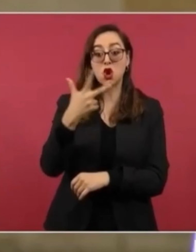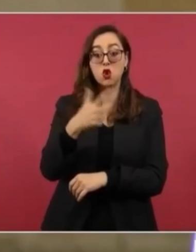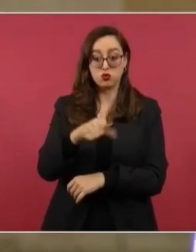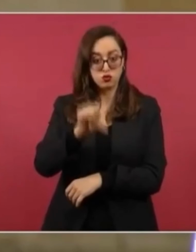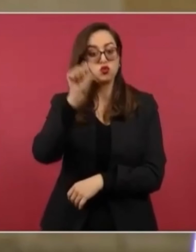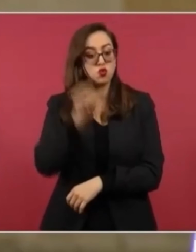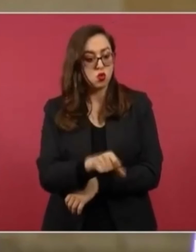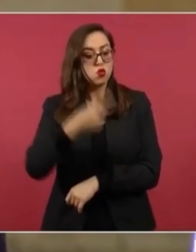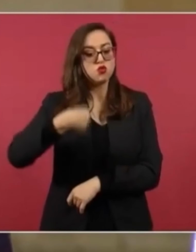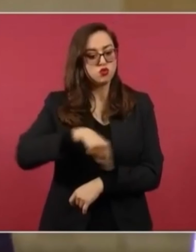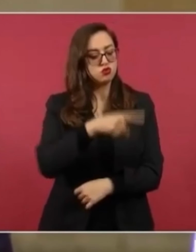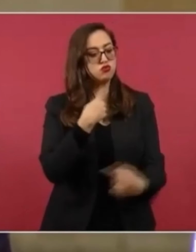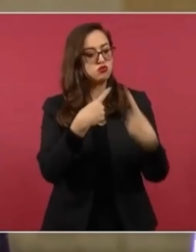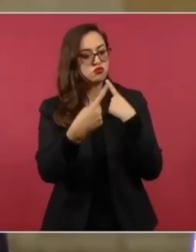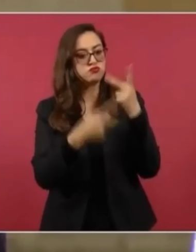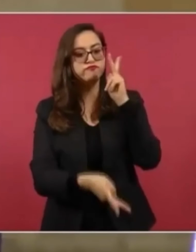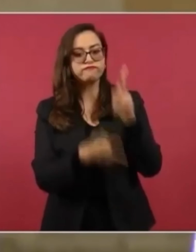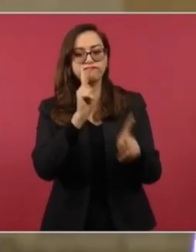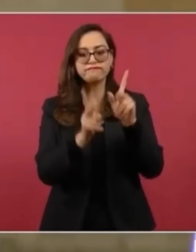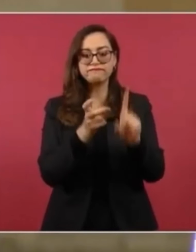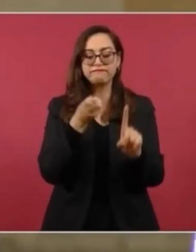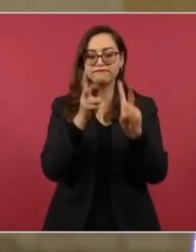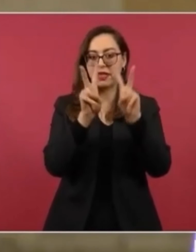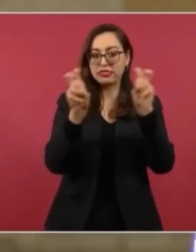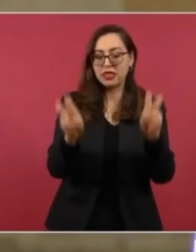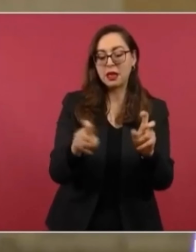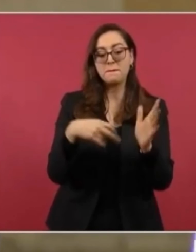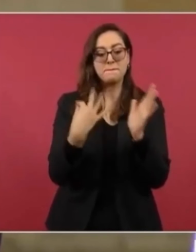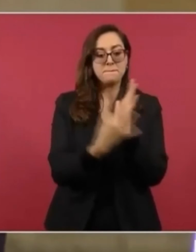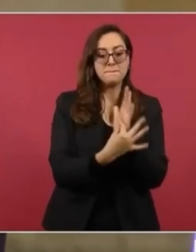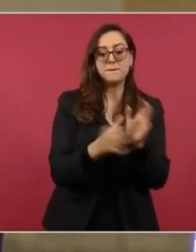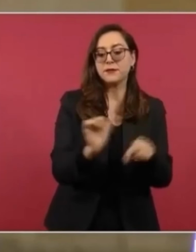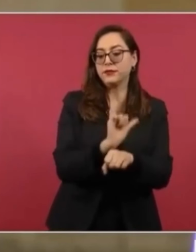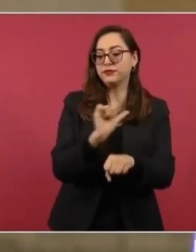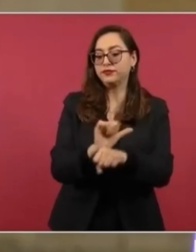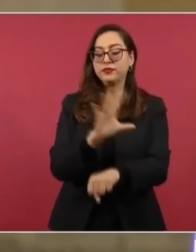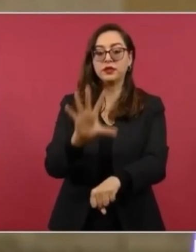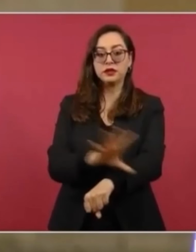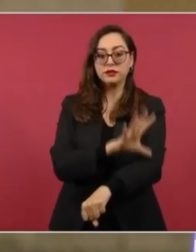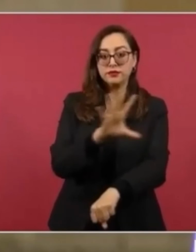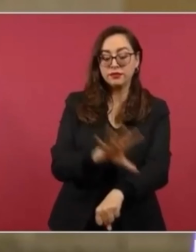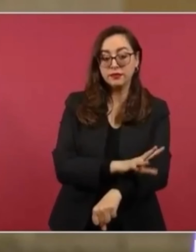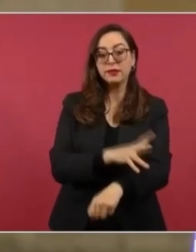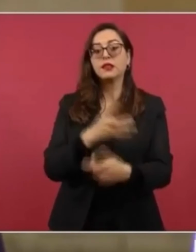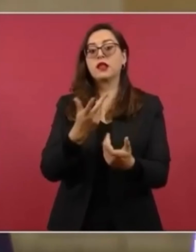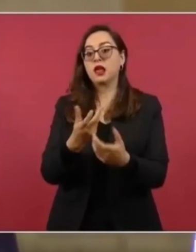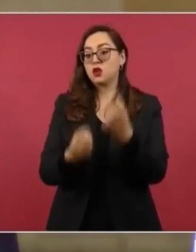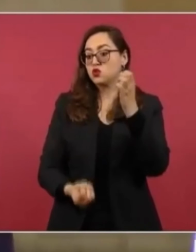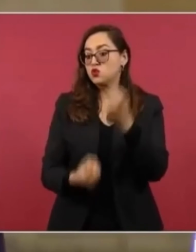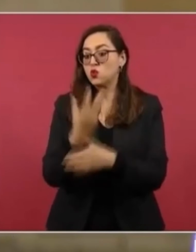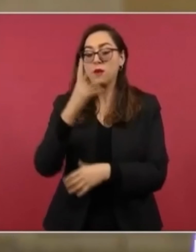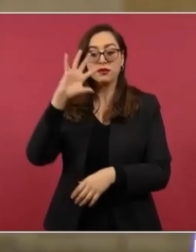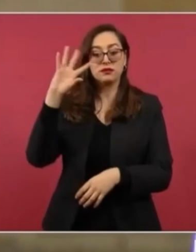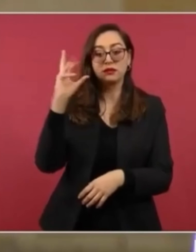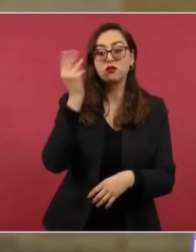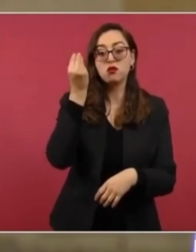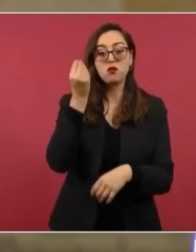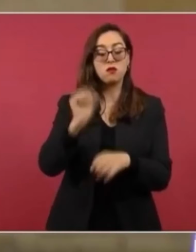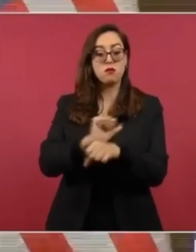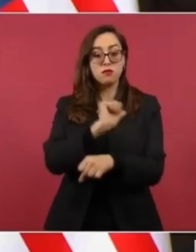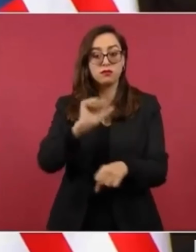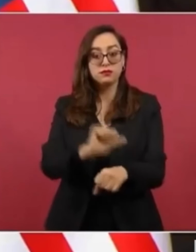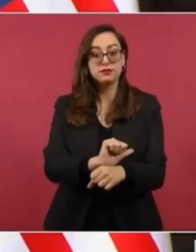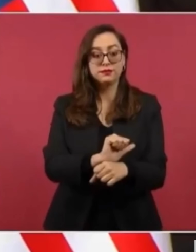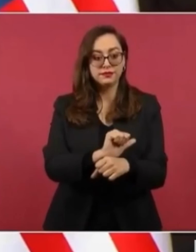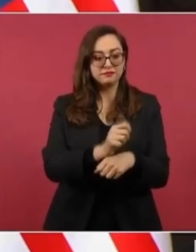para todo, pasando por minerales críticos, vehículos eléctricos y semiconductores. Esto es algo positivo para